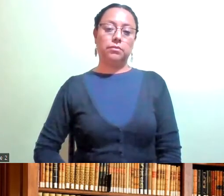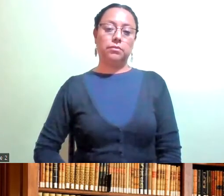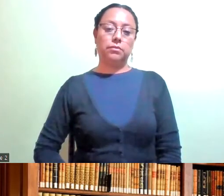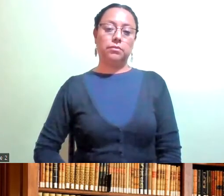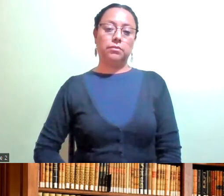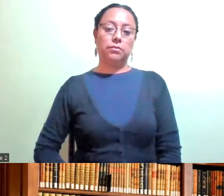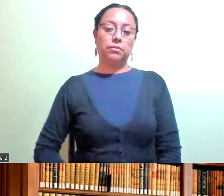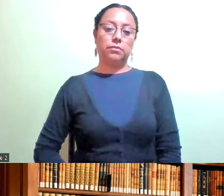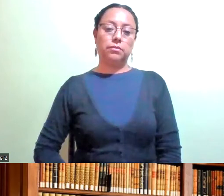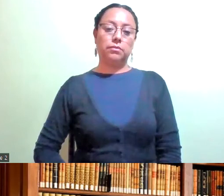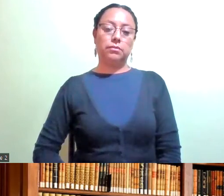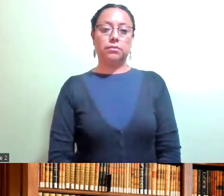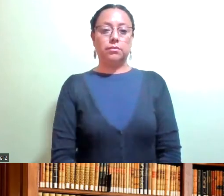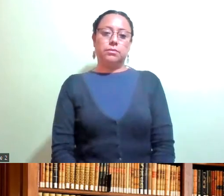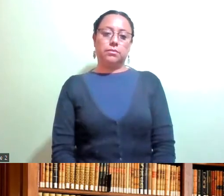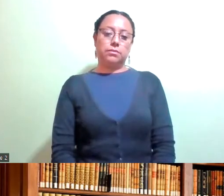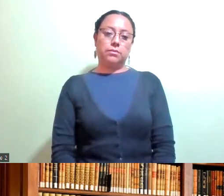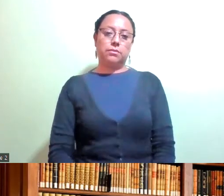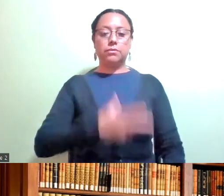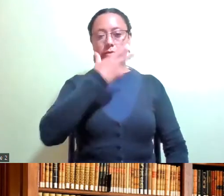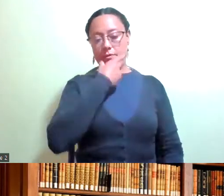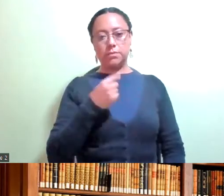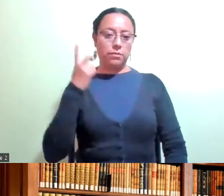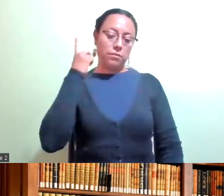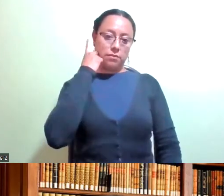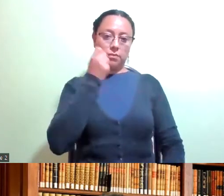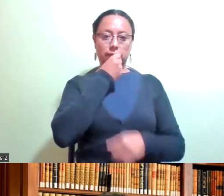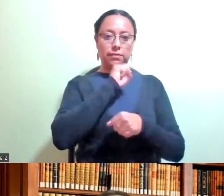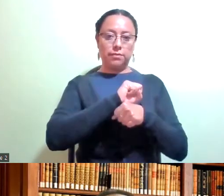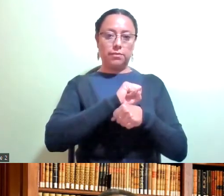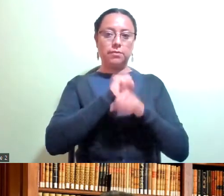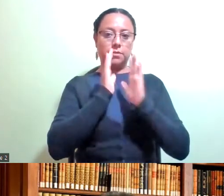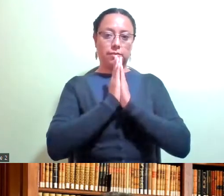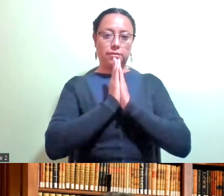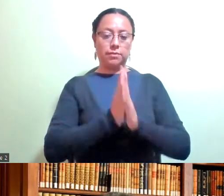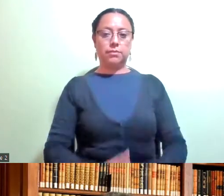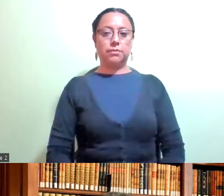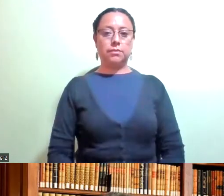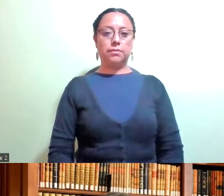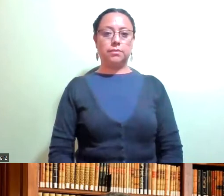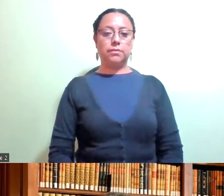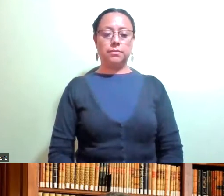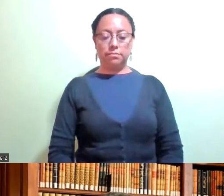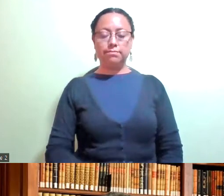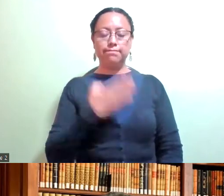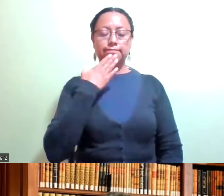Nada más, diputado secretario, por favor. Correcto, diputado presidente.